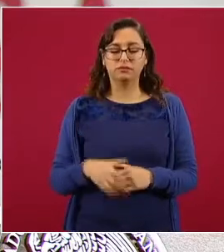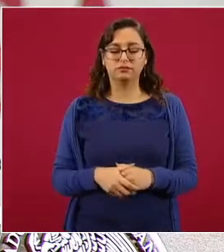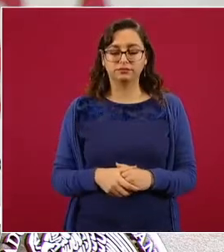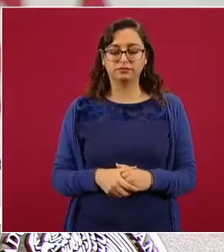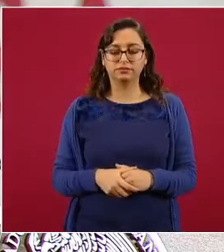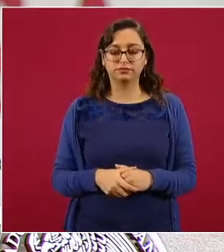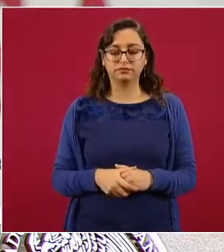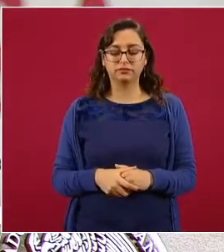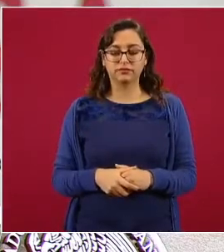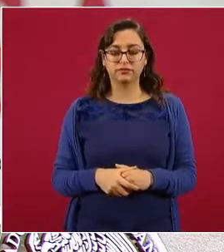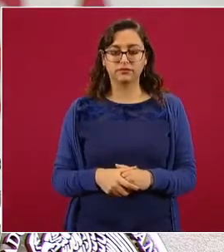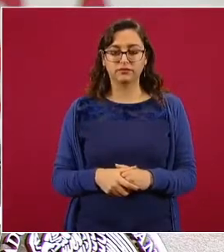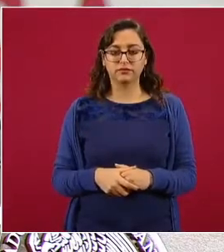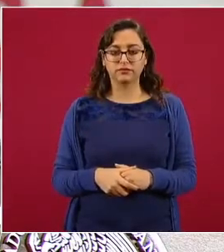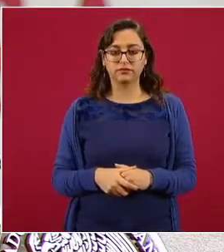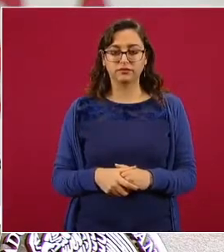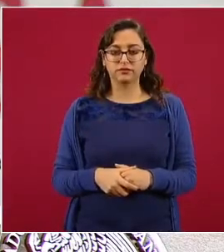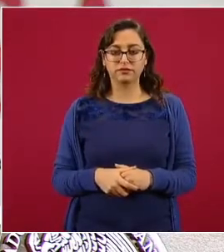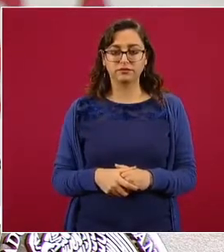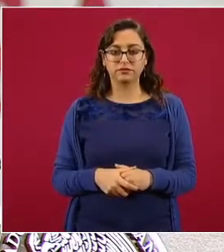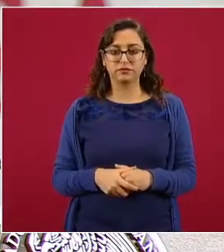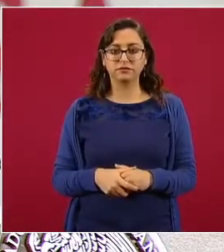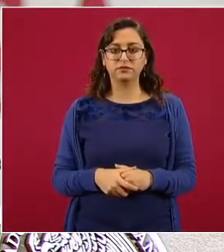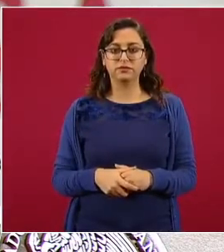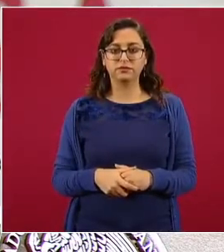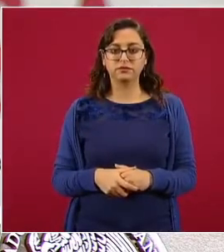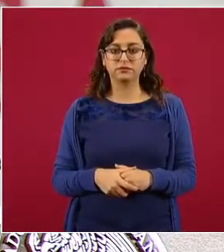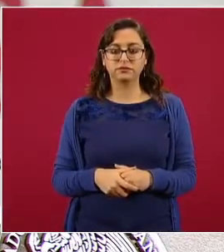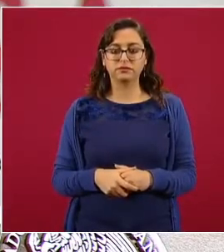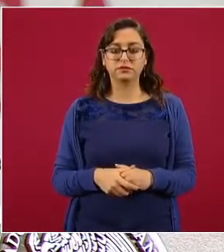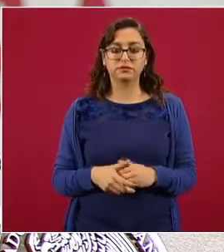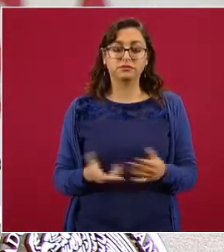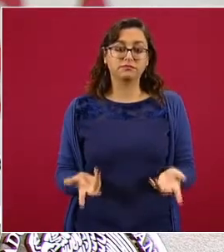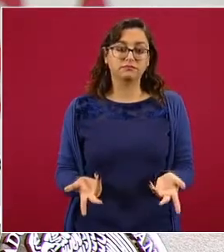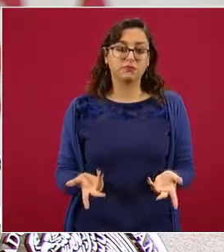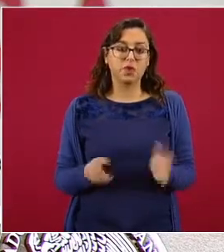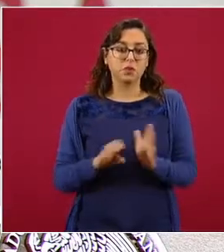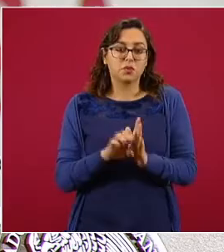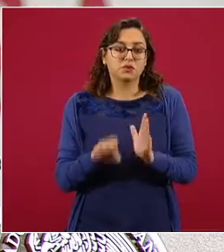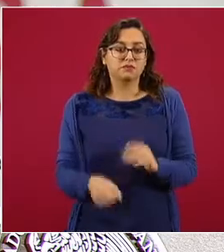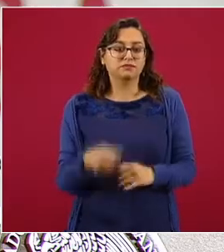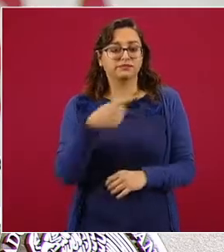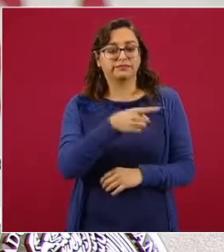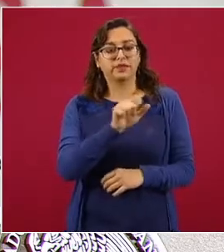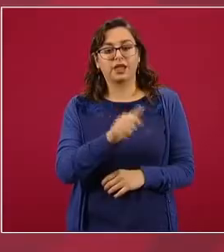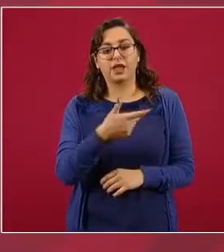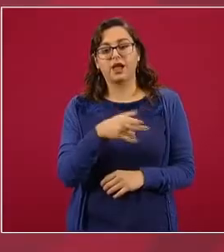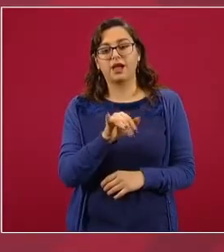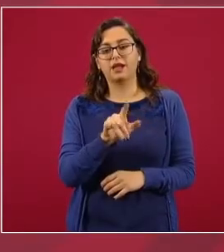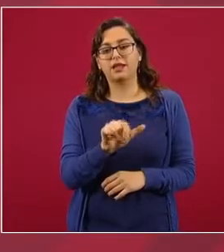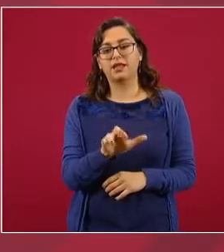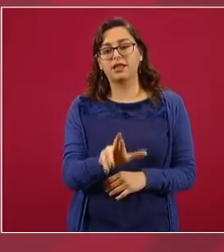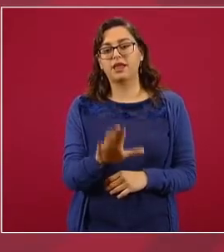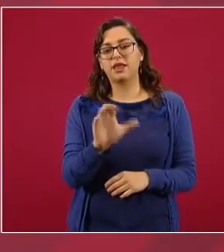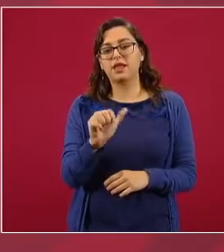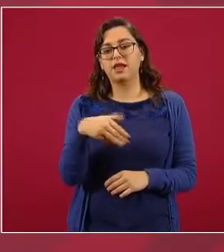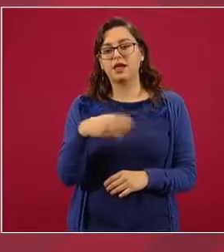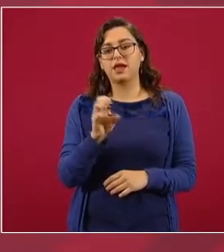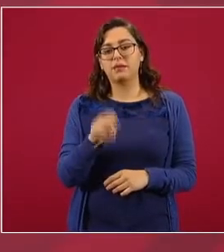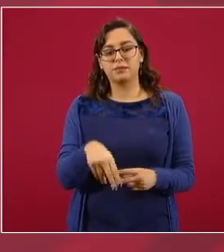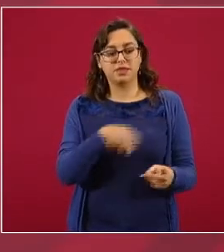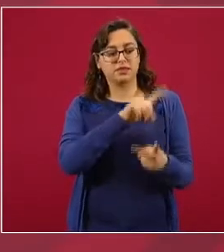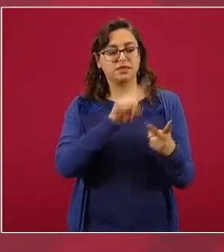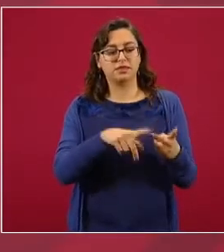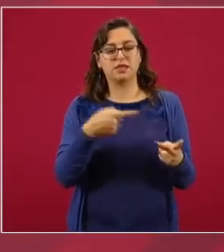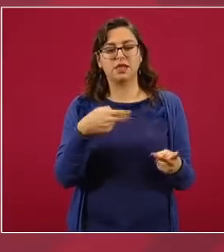Pues es lo mismo, ¿cómo no va a estar Aguilar Camín molesto y Krause?